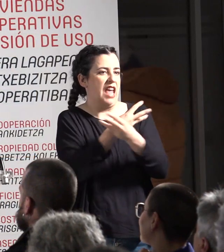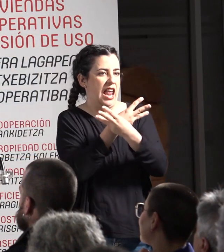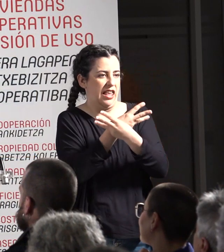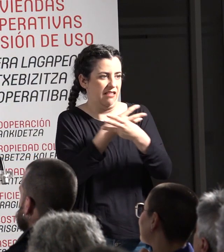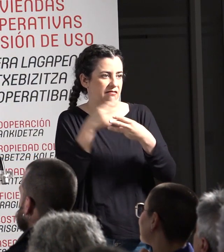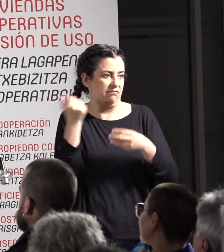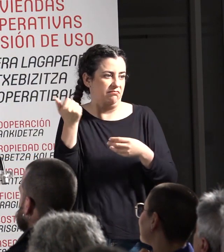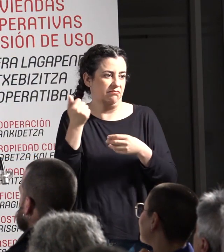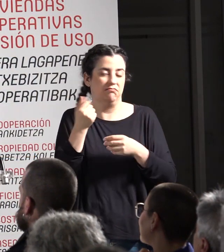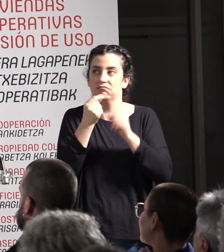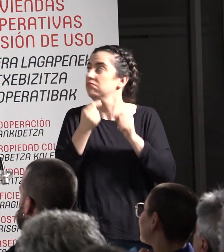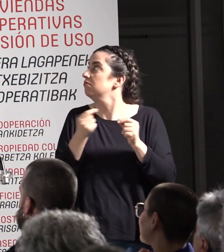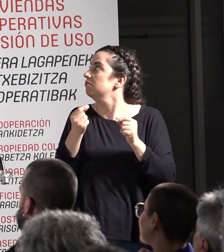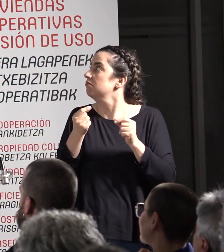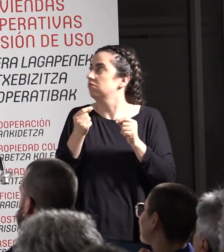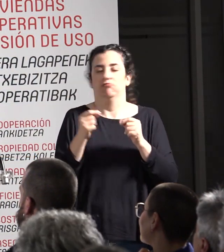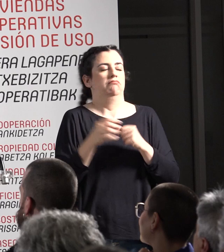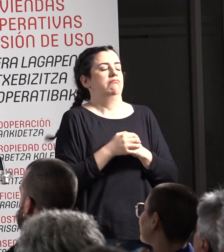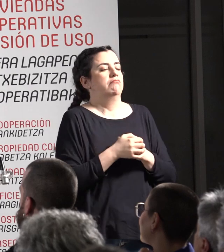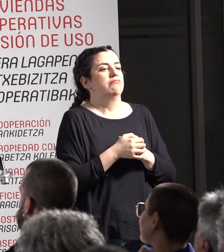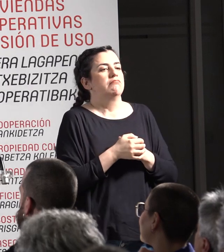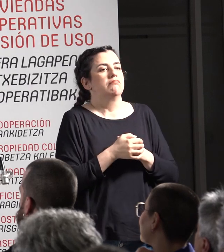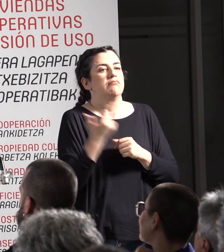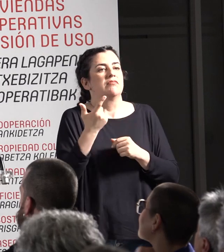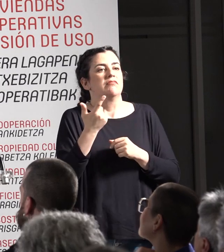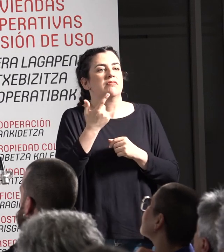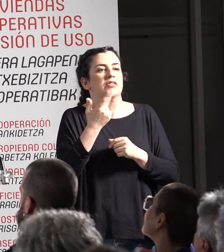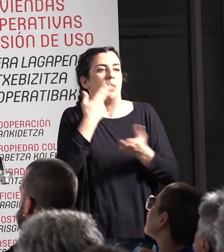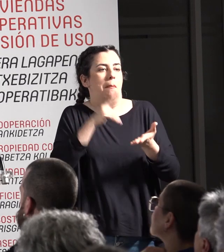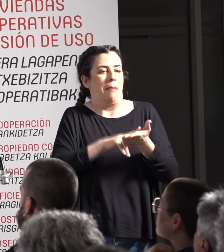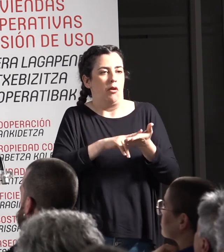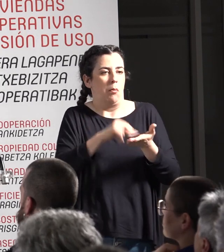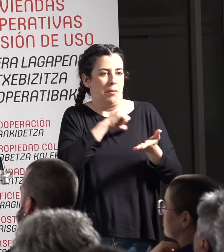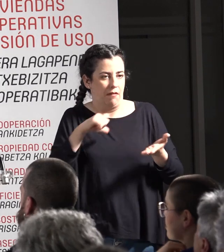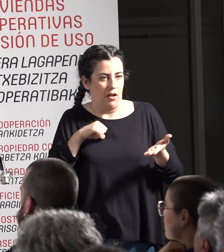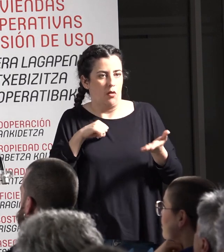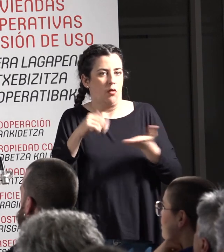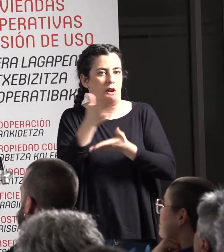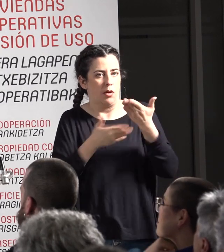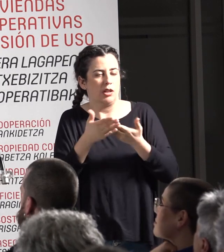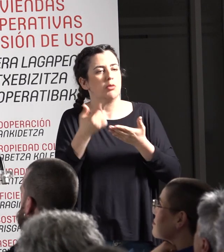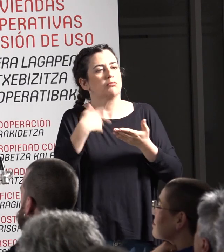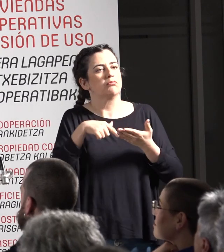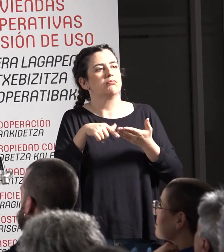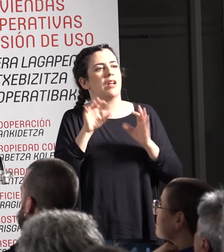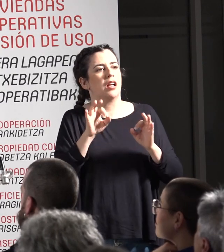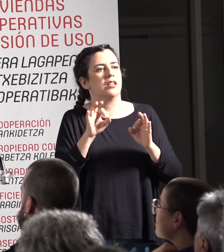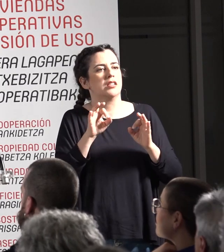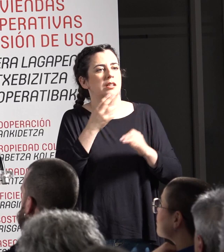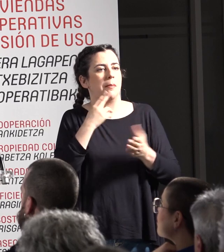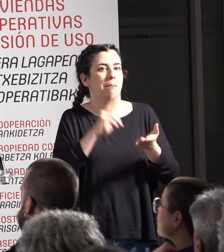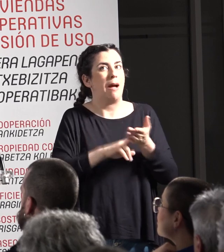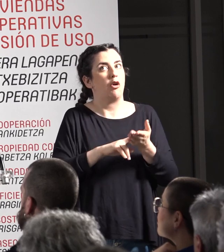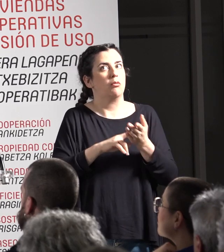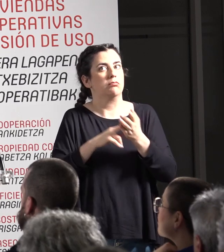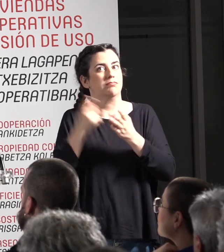una entidad bancaria cooperativa. En concreto, somos la sucursal en España de una banca